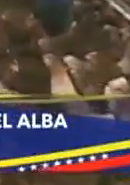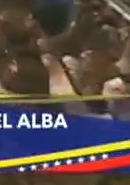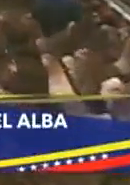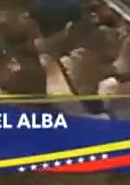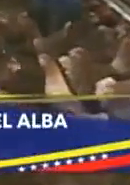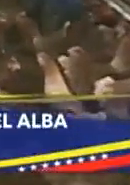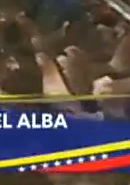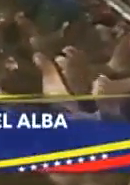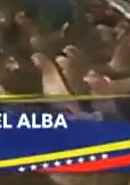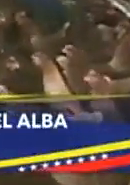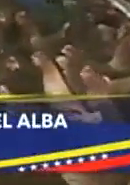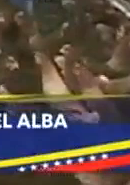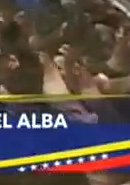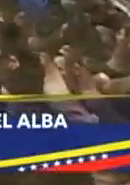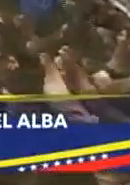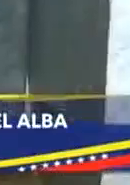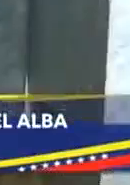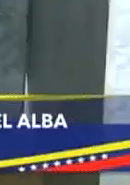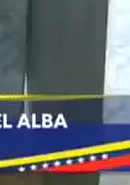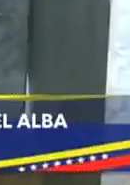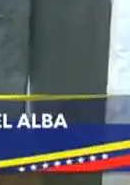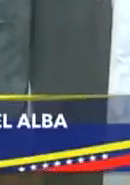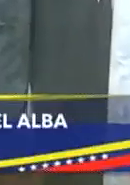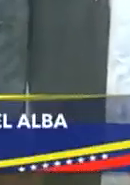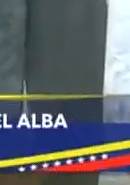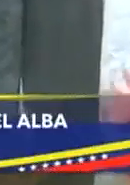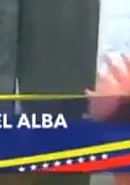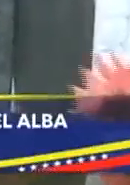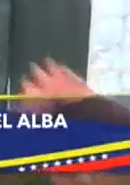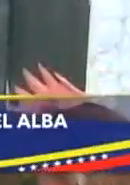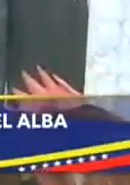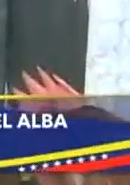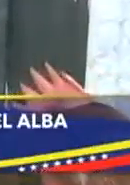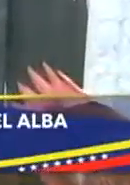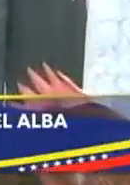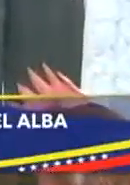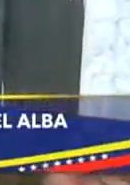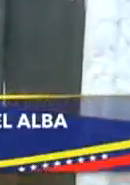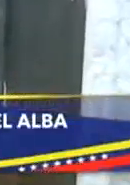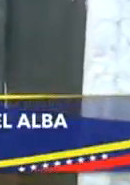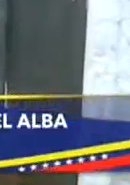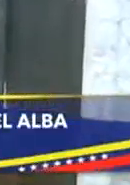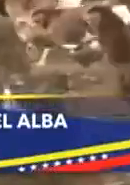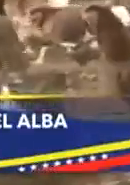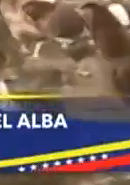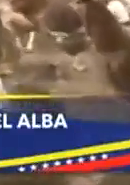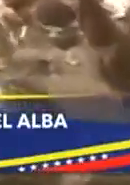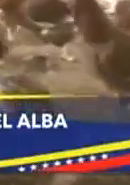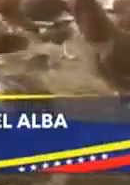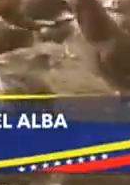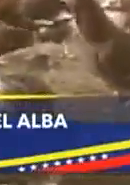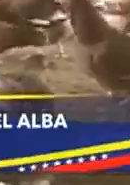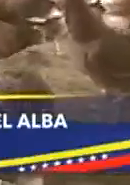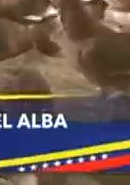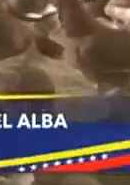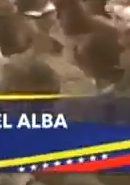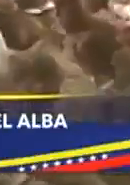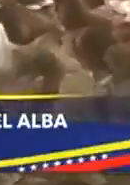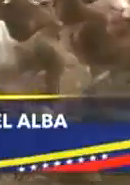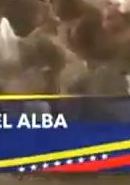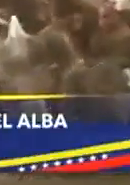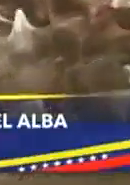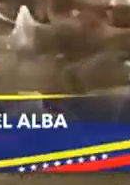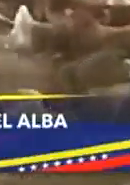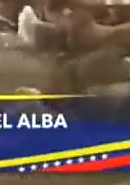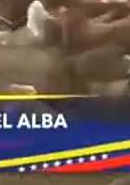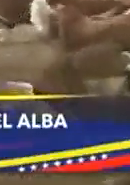de que tiene un encadenamiento productivo de los cuatro componentes. Nos encontramos en el cuarto componente, en el componente de